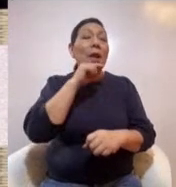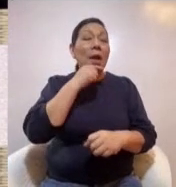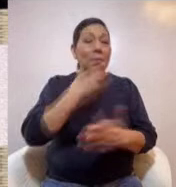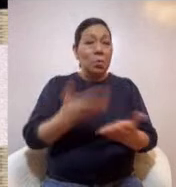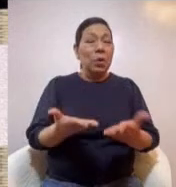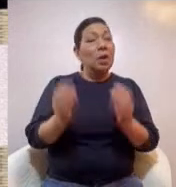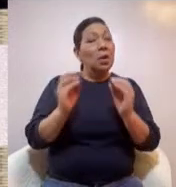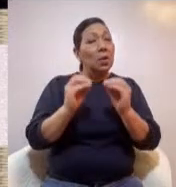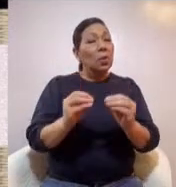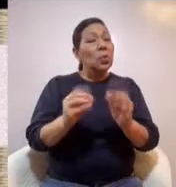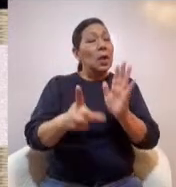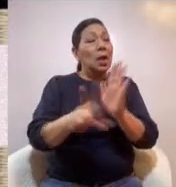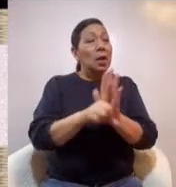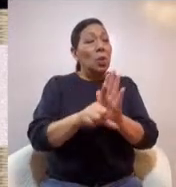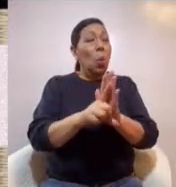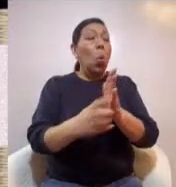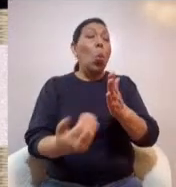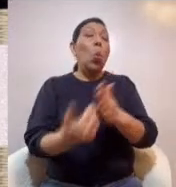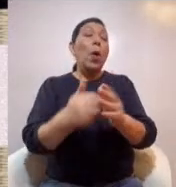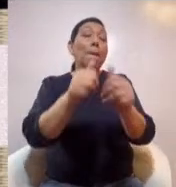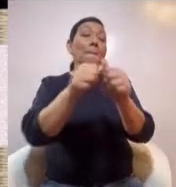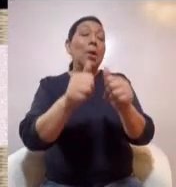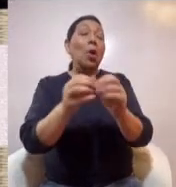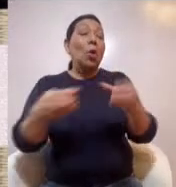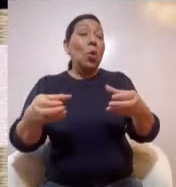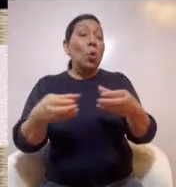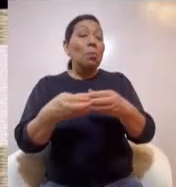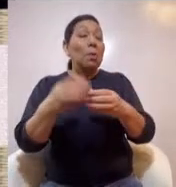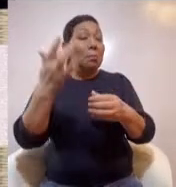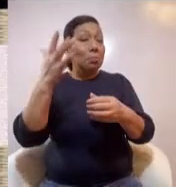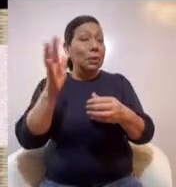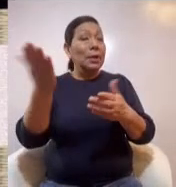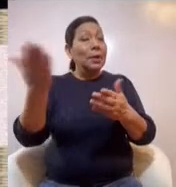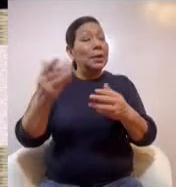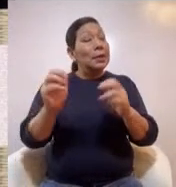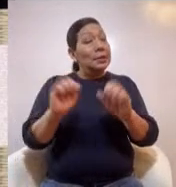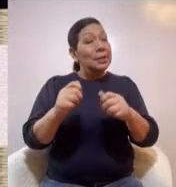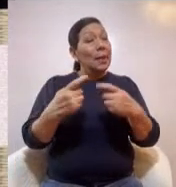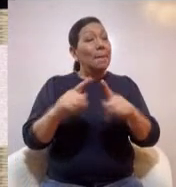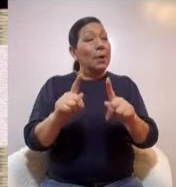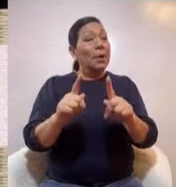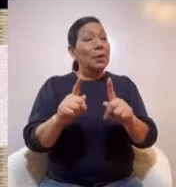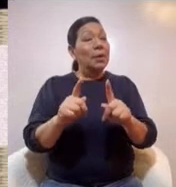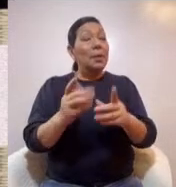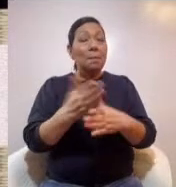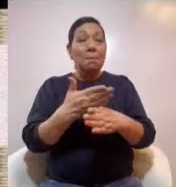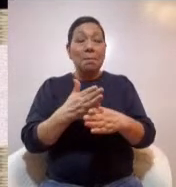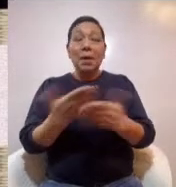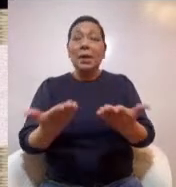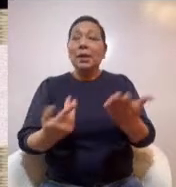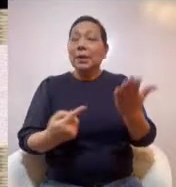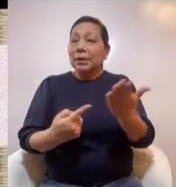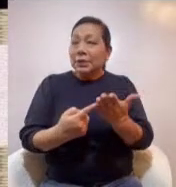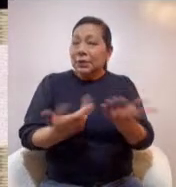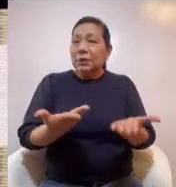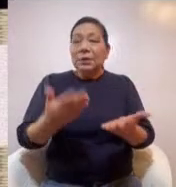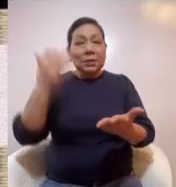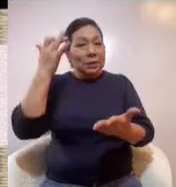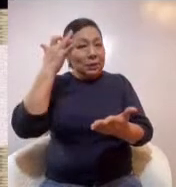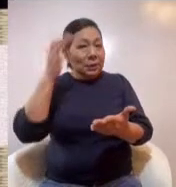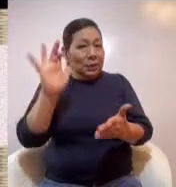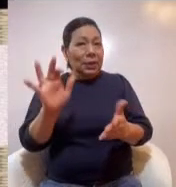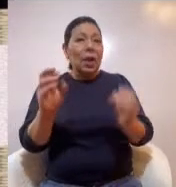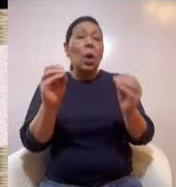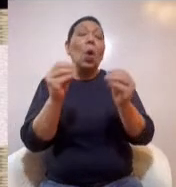las mujeres que dio lugar a una ley modelo hecha por el Comité de Expertas que permite a los Estados partes tener